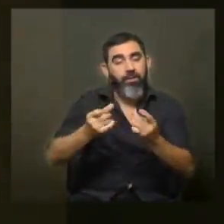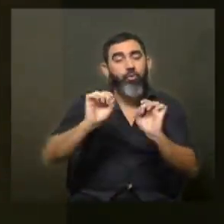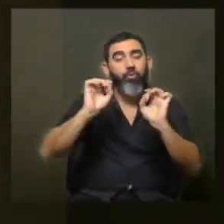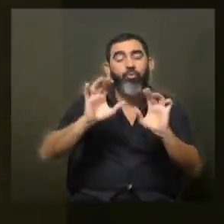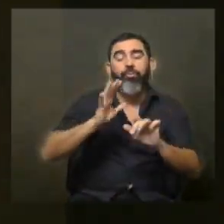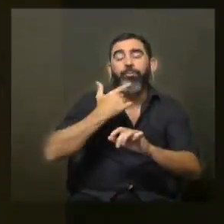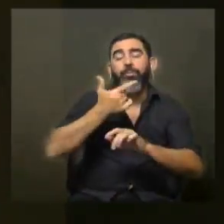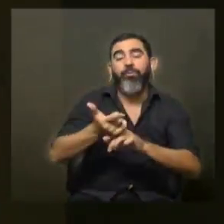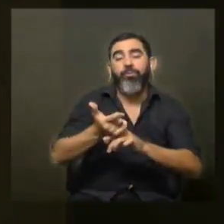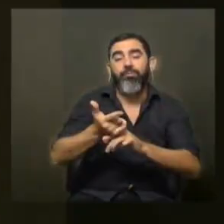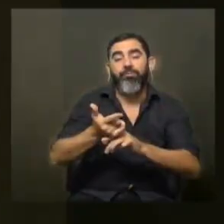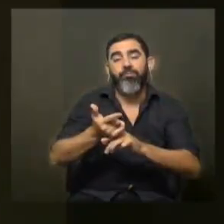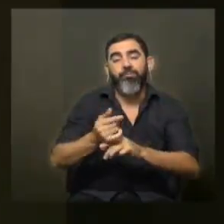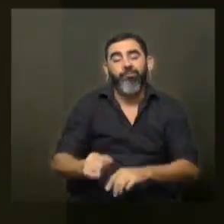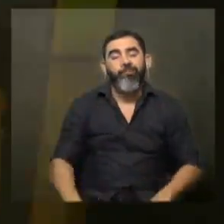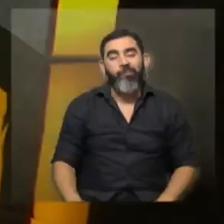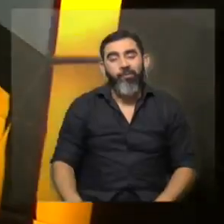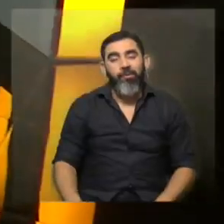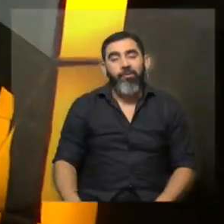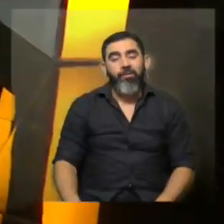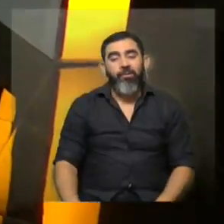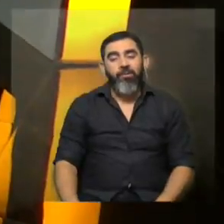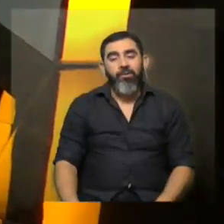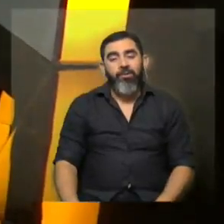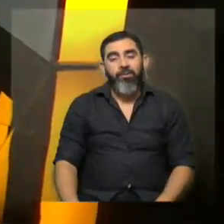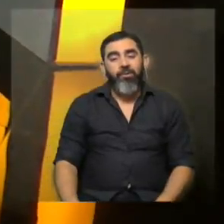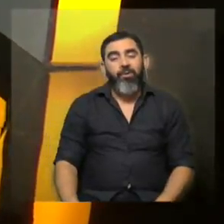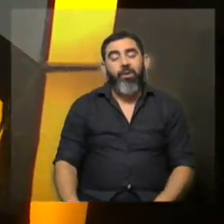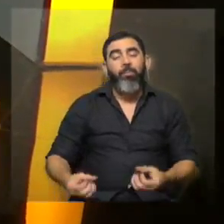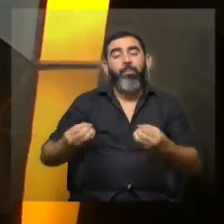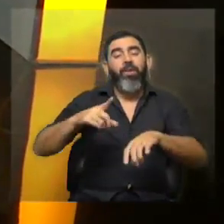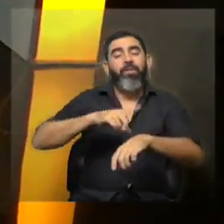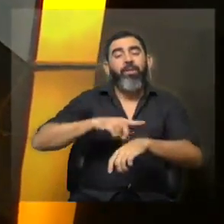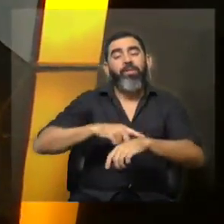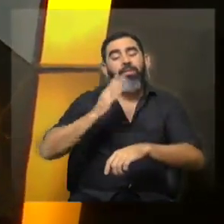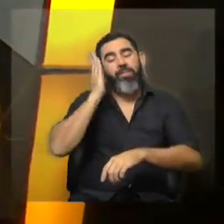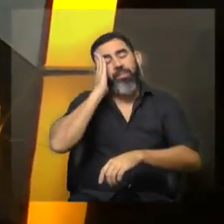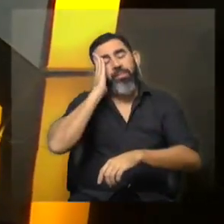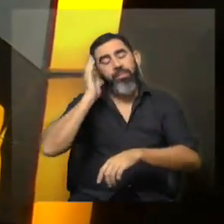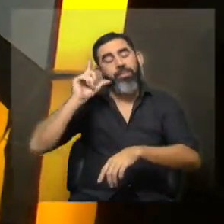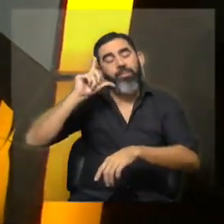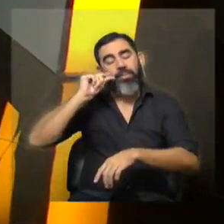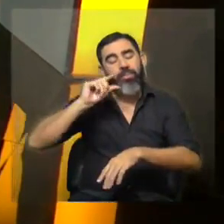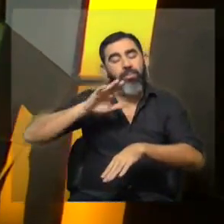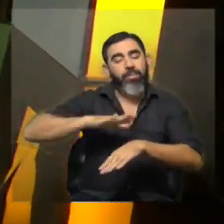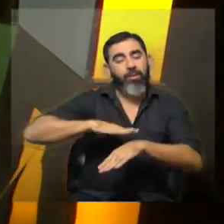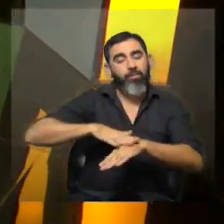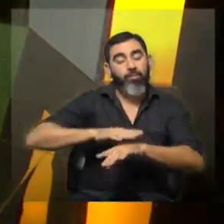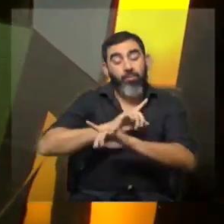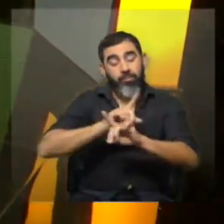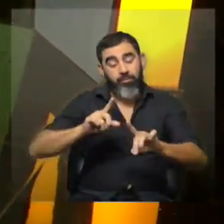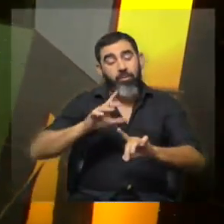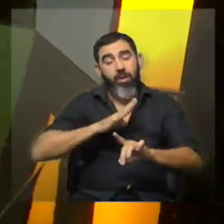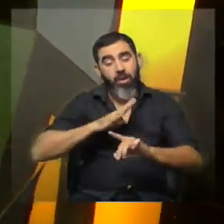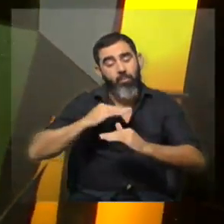que, como lo que uno puede decir, perdemos el tiempo durmiendo. Claro, es el momento no productivo de la jornada. Exacto, hay un montón